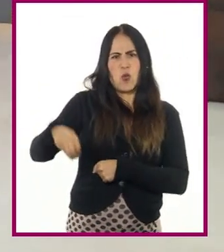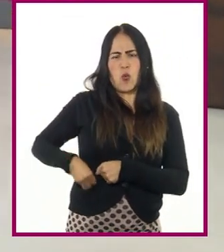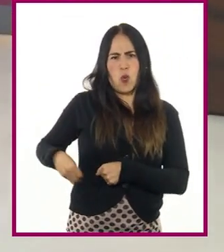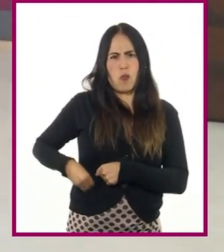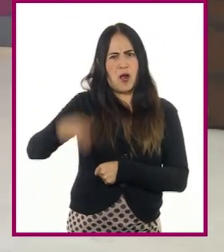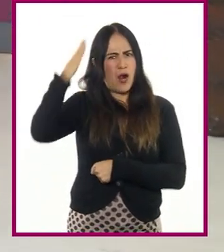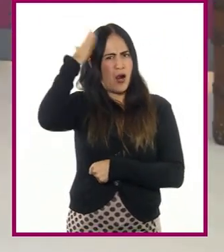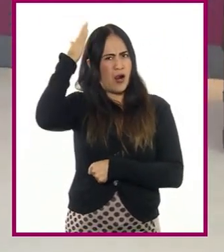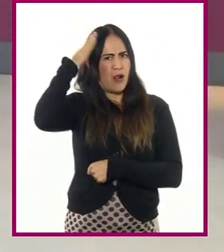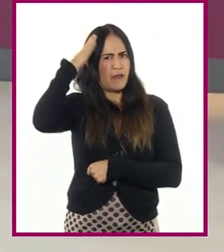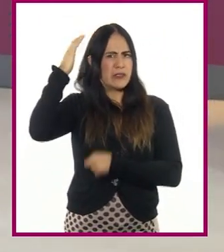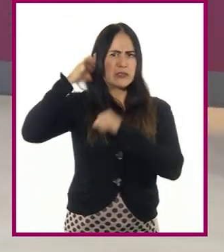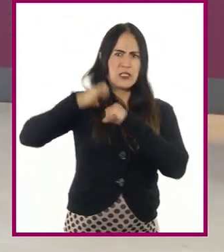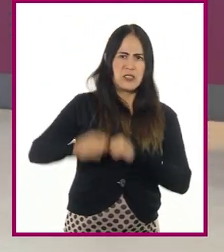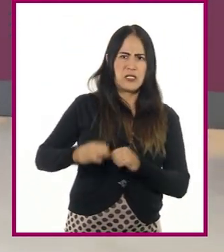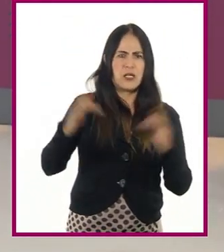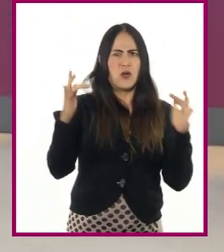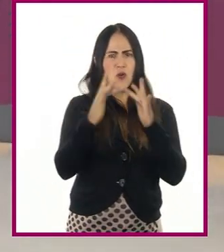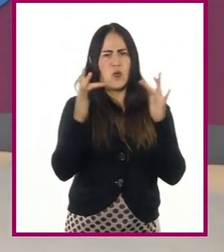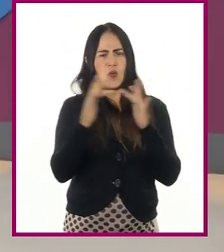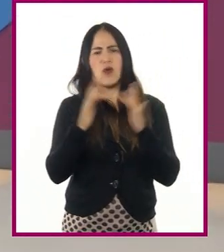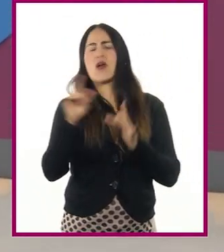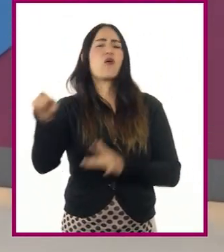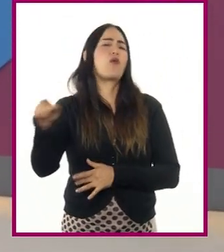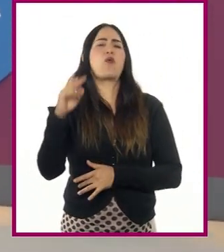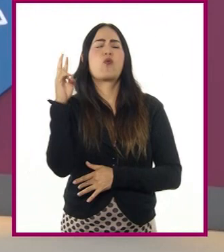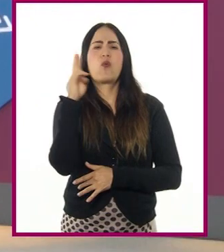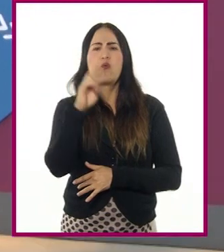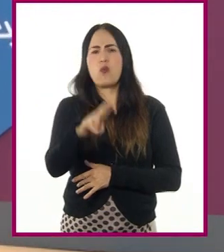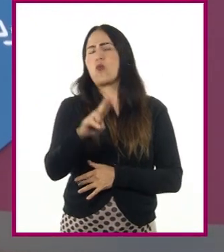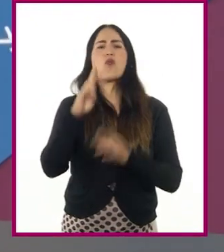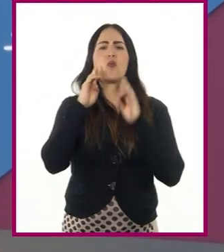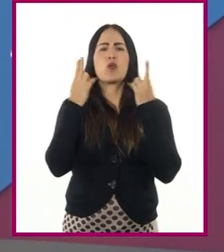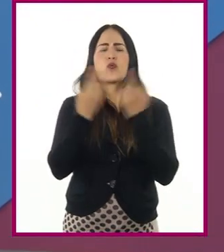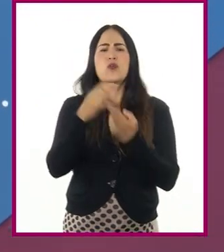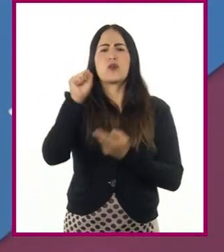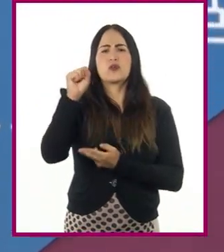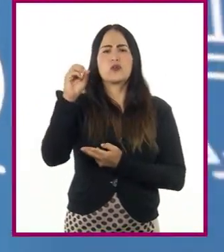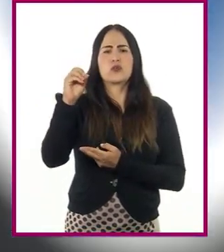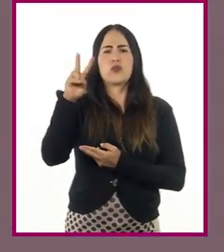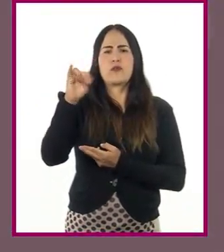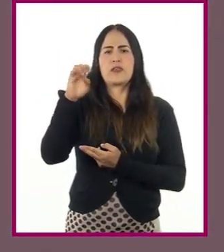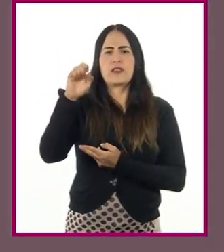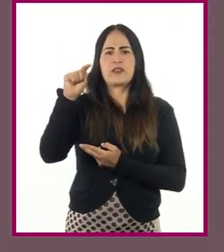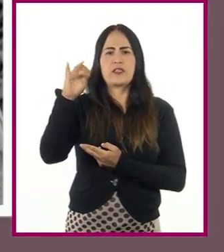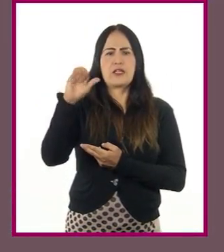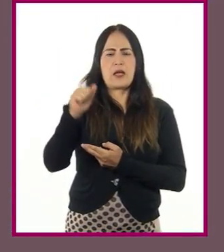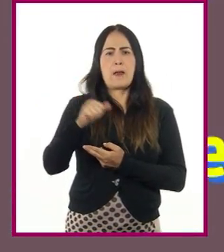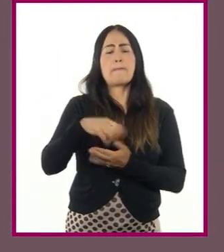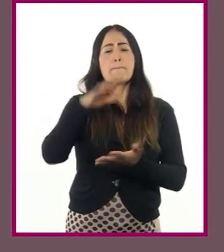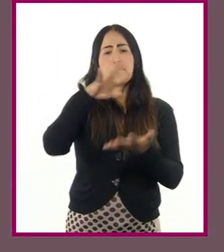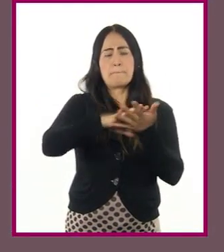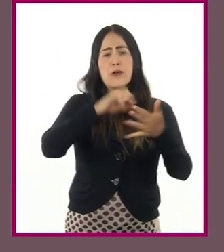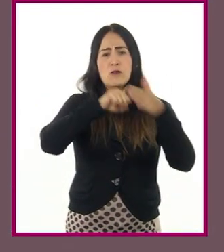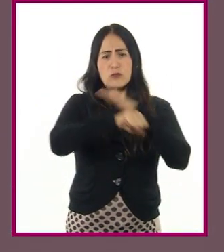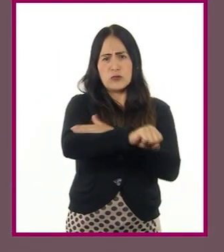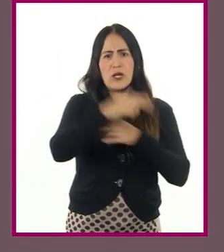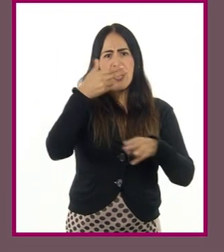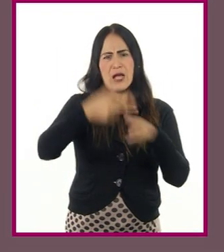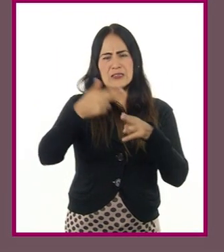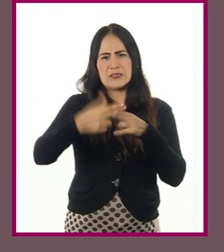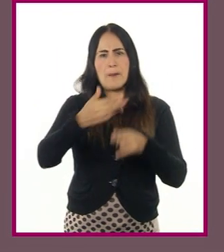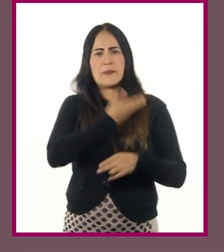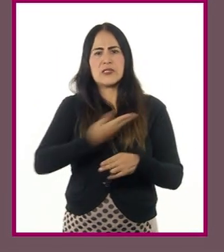acusado de ser enlace con la Unión Soviética. Permaneció preso hasta el cambio de sexenio. La huelga de